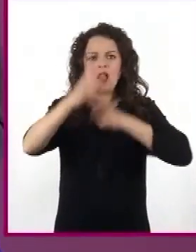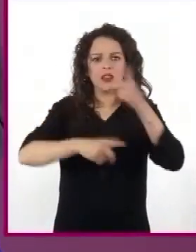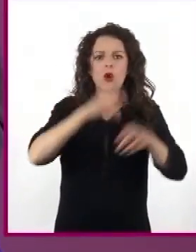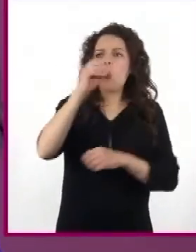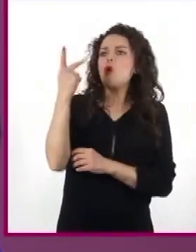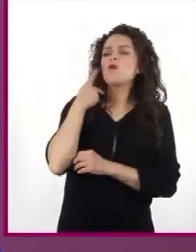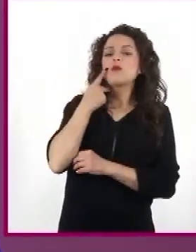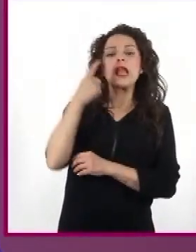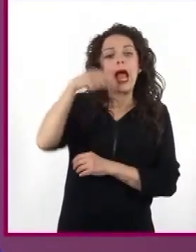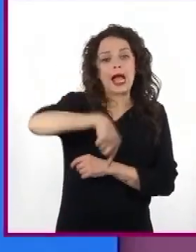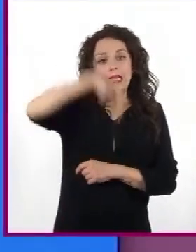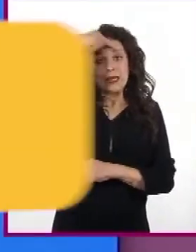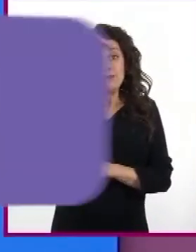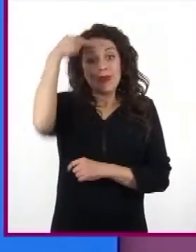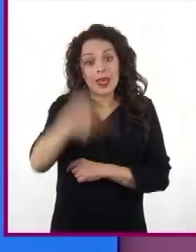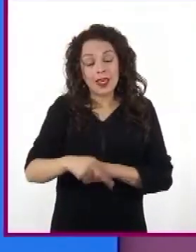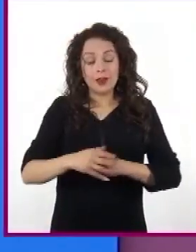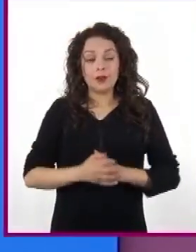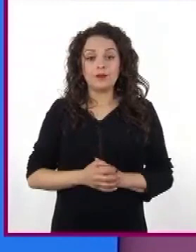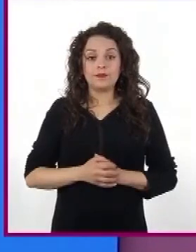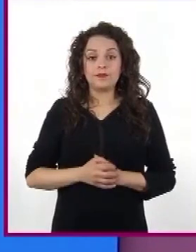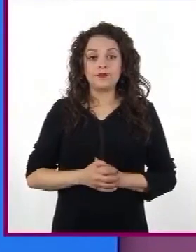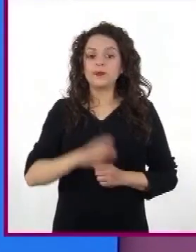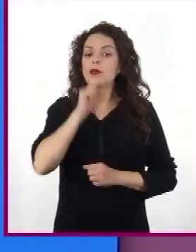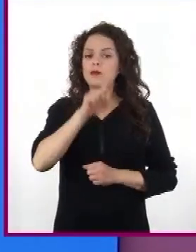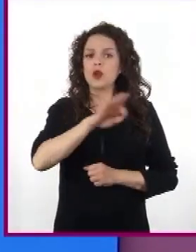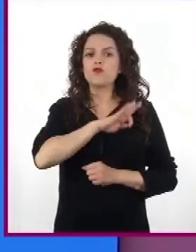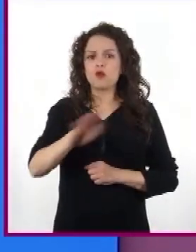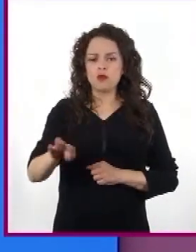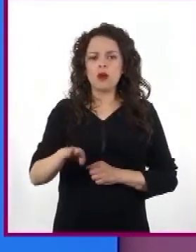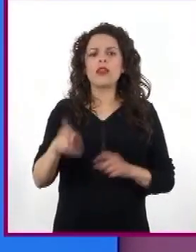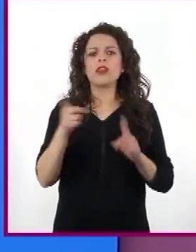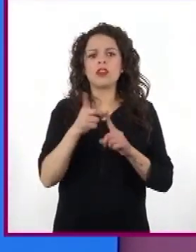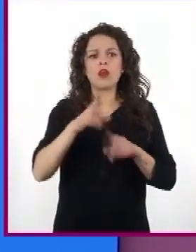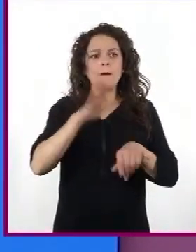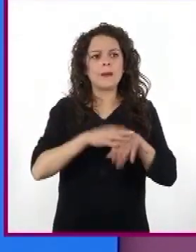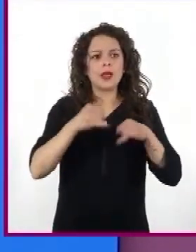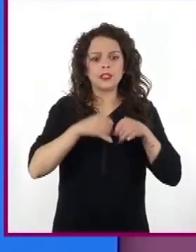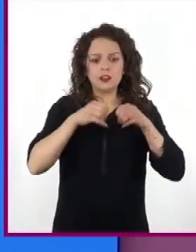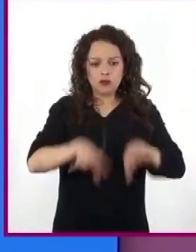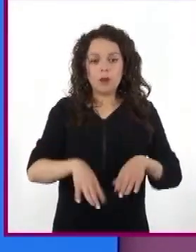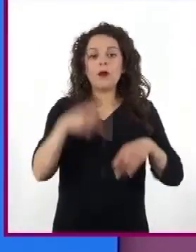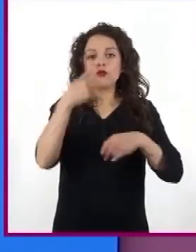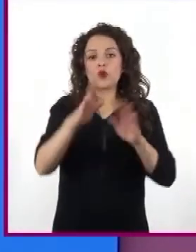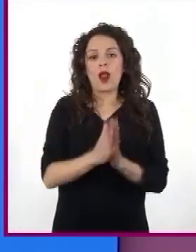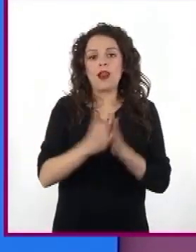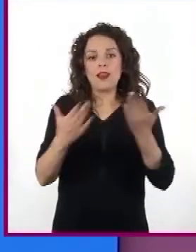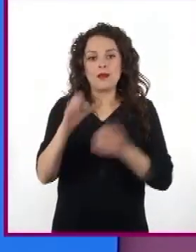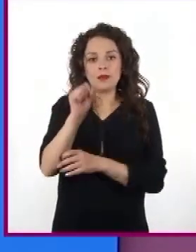de nuestro país. También pueden buscar más información en su libro de texto, realizar las